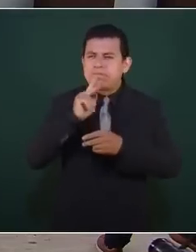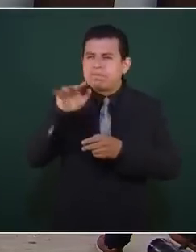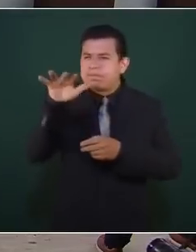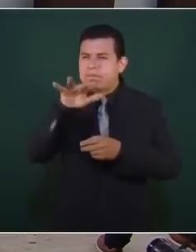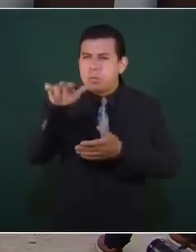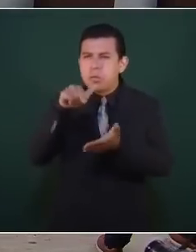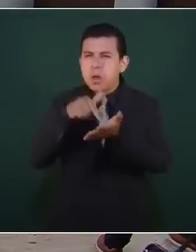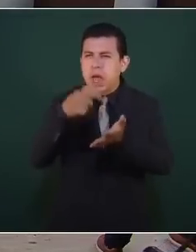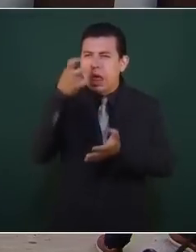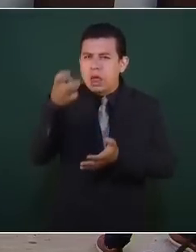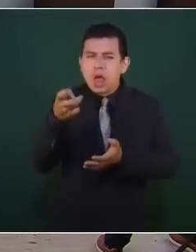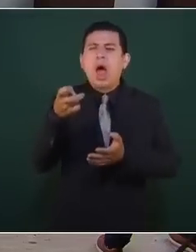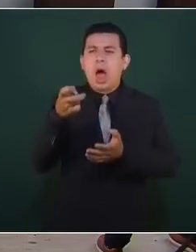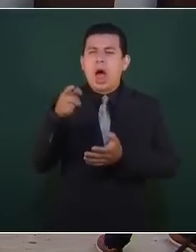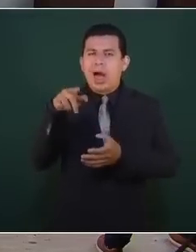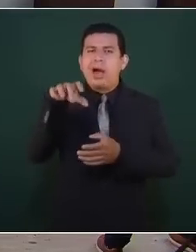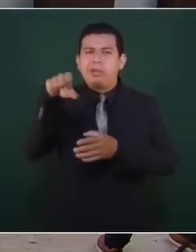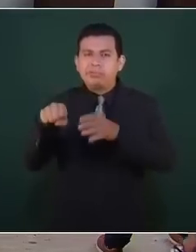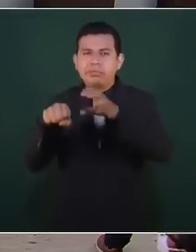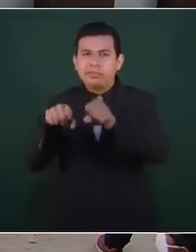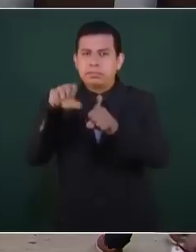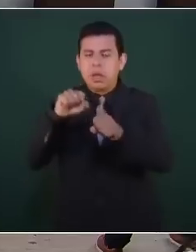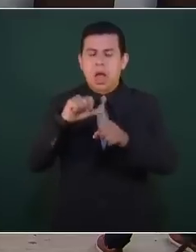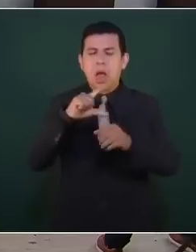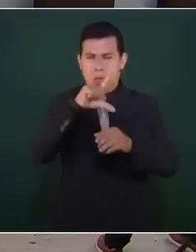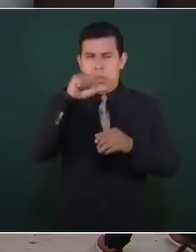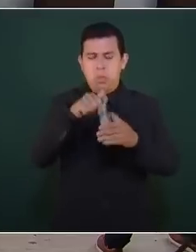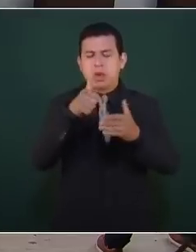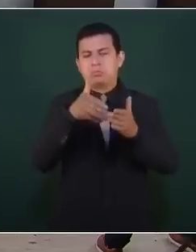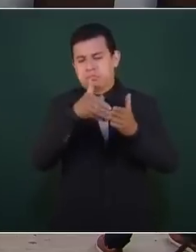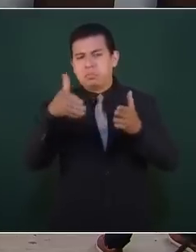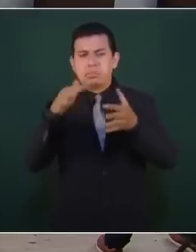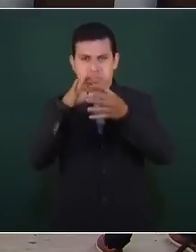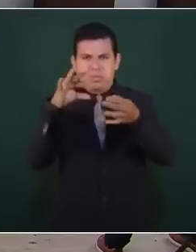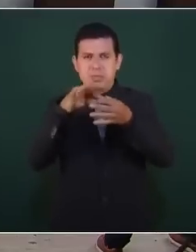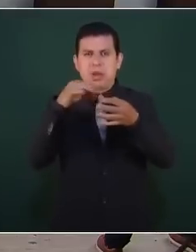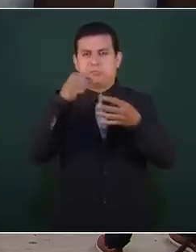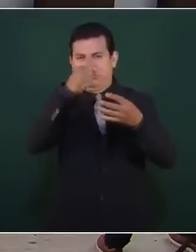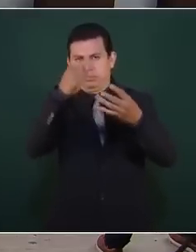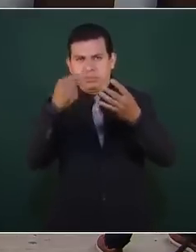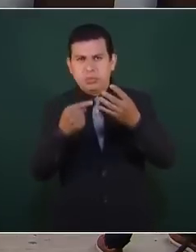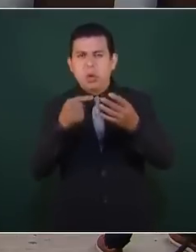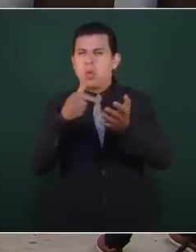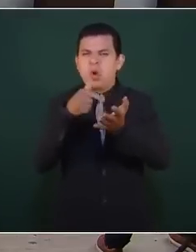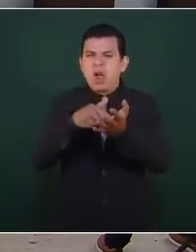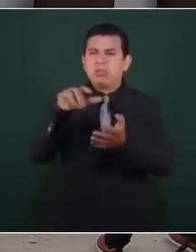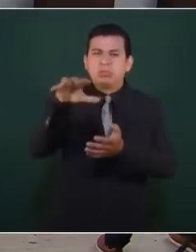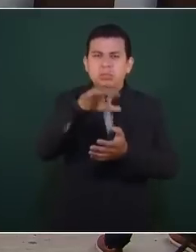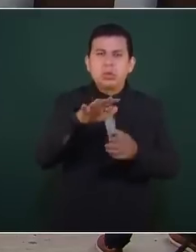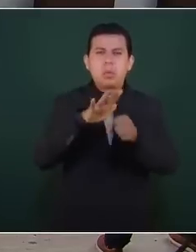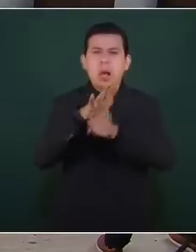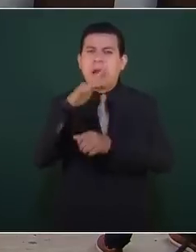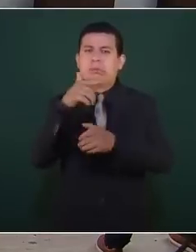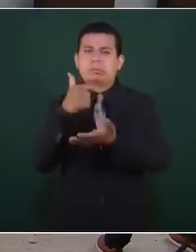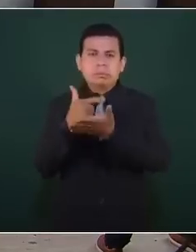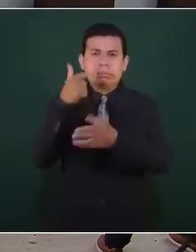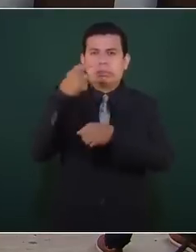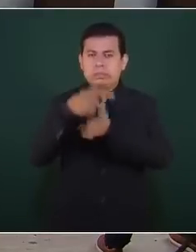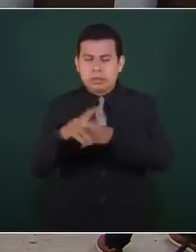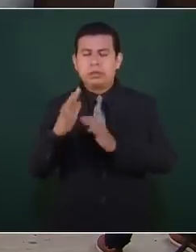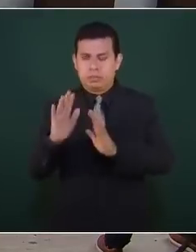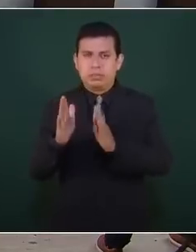un mayor número de estos eventos. Ahorita lo vamos a ver a detalle cada uno de ellos. Pueden aquí observar el robo de